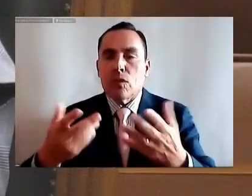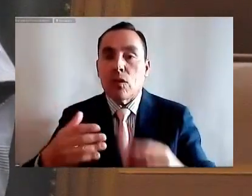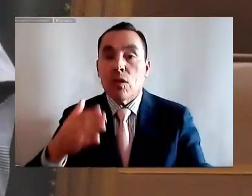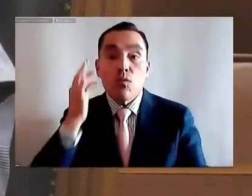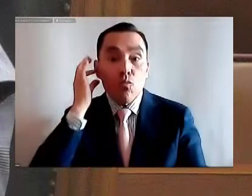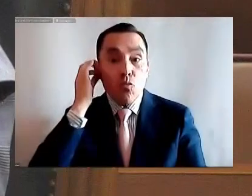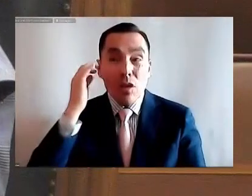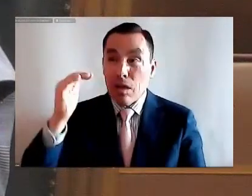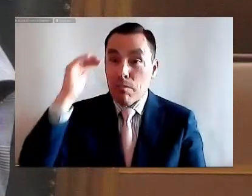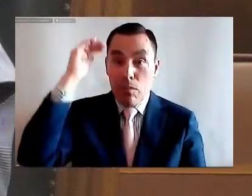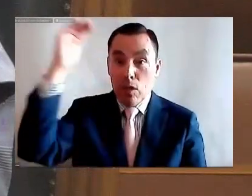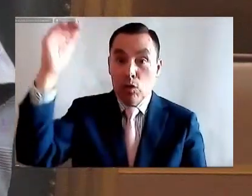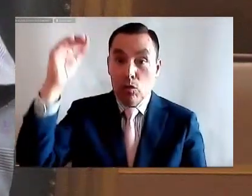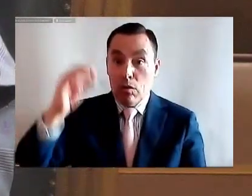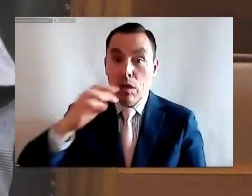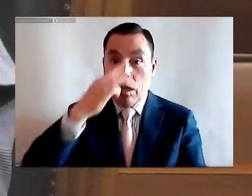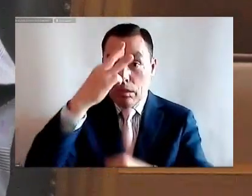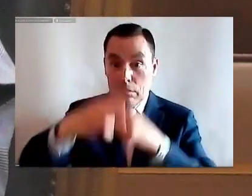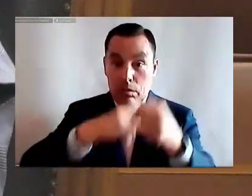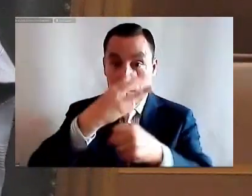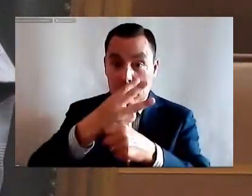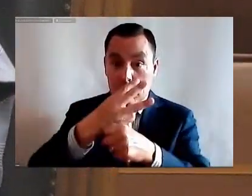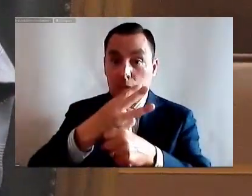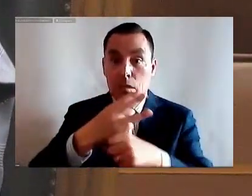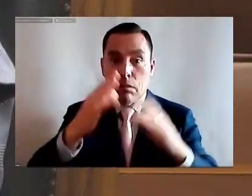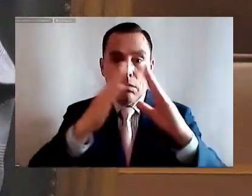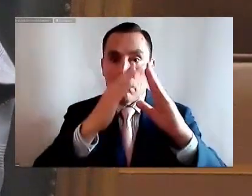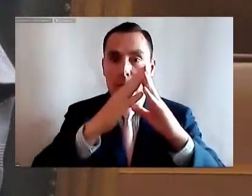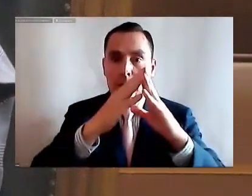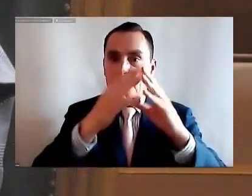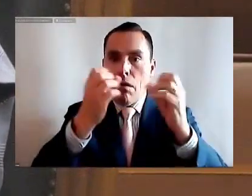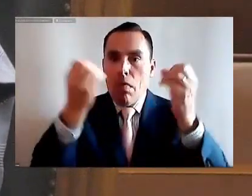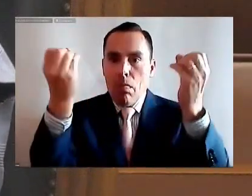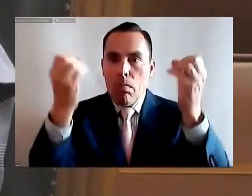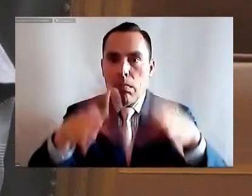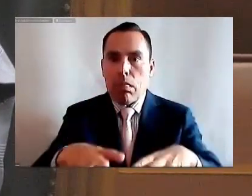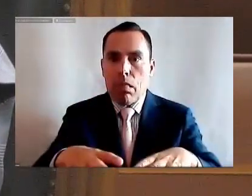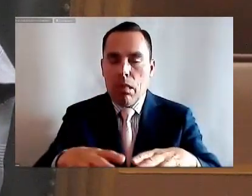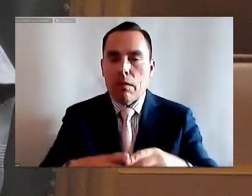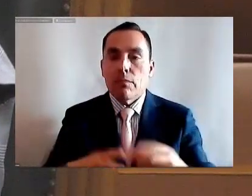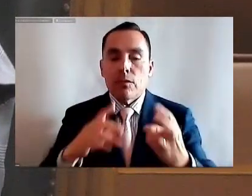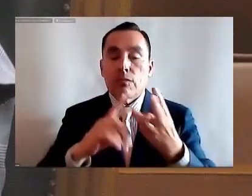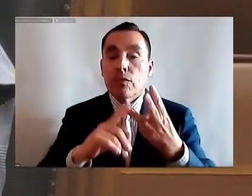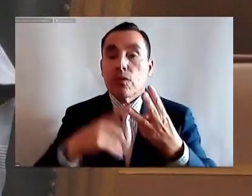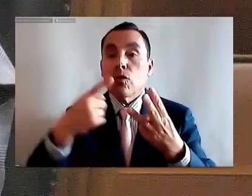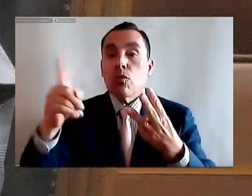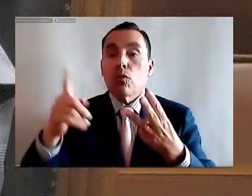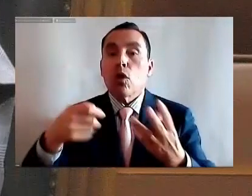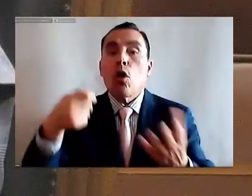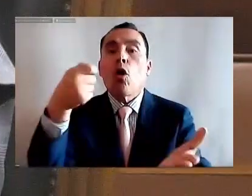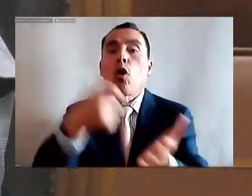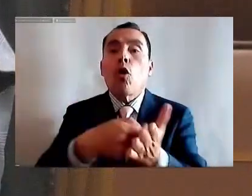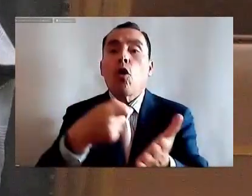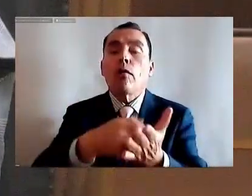llegar a la tercera edad. En cobranza, las mujeres